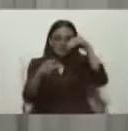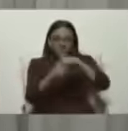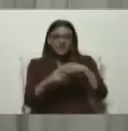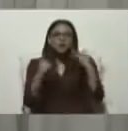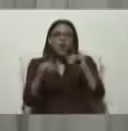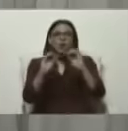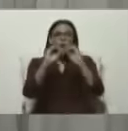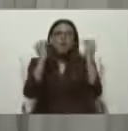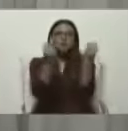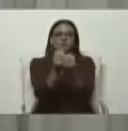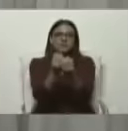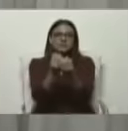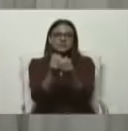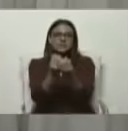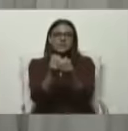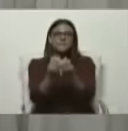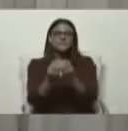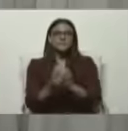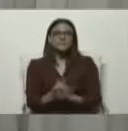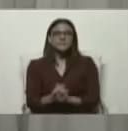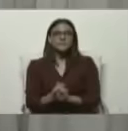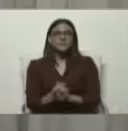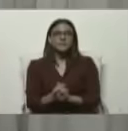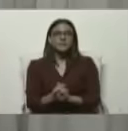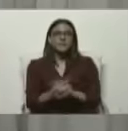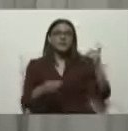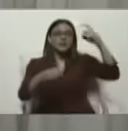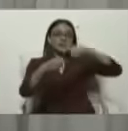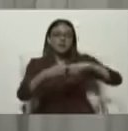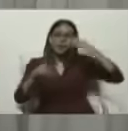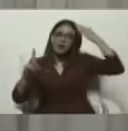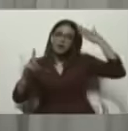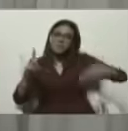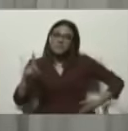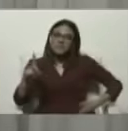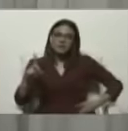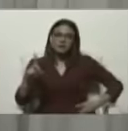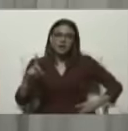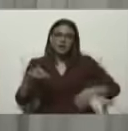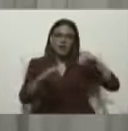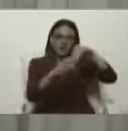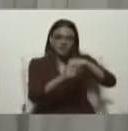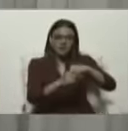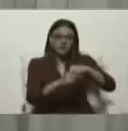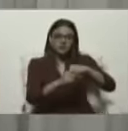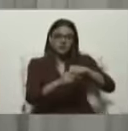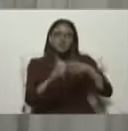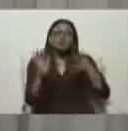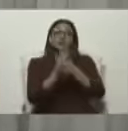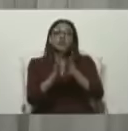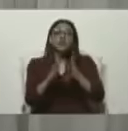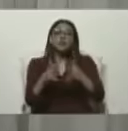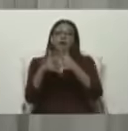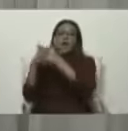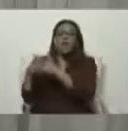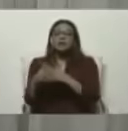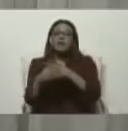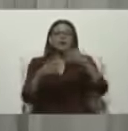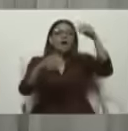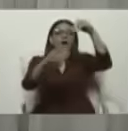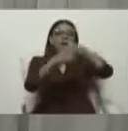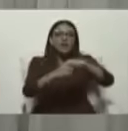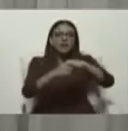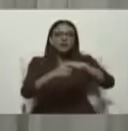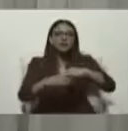oficina del agregado militar de los Estados Unidos de América adentro